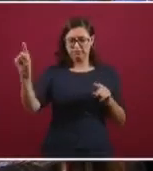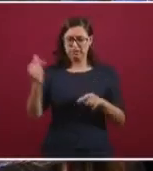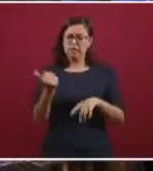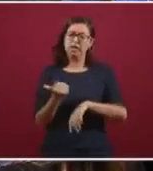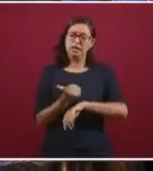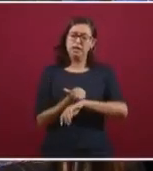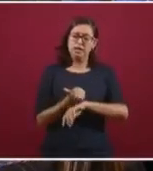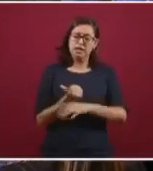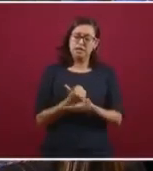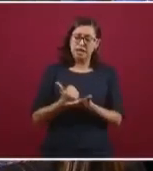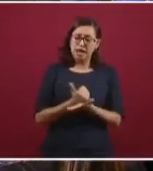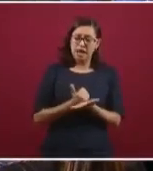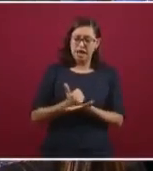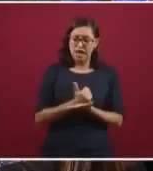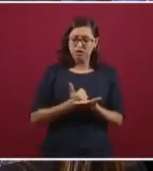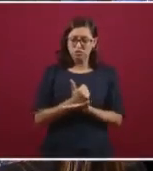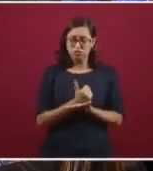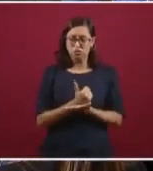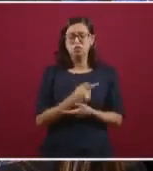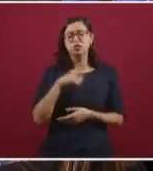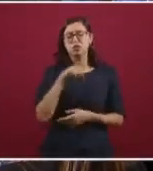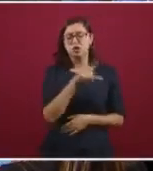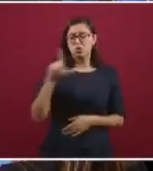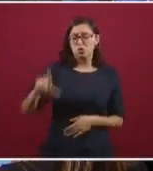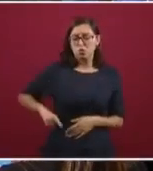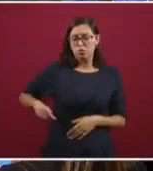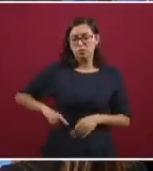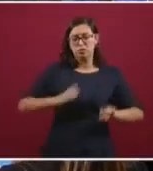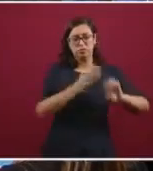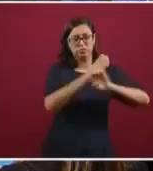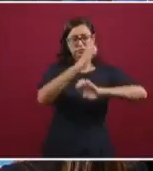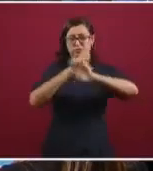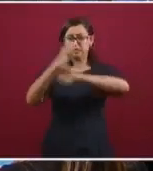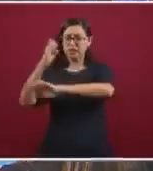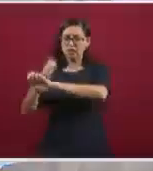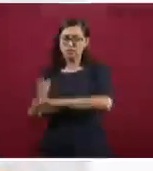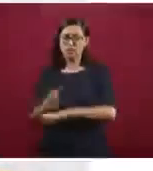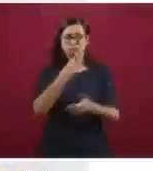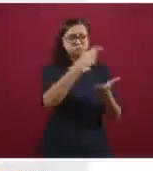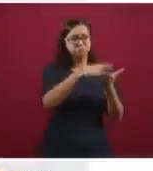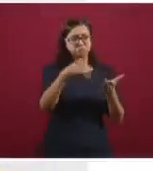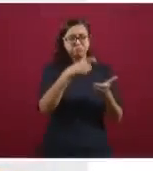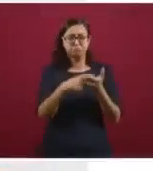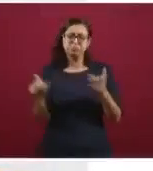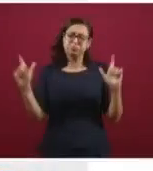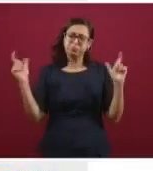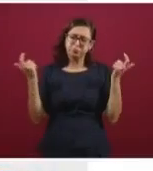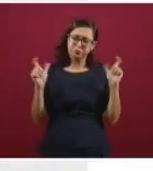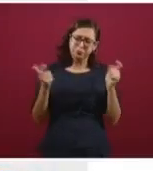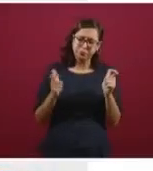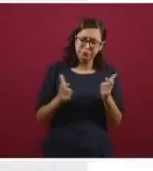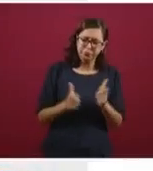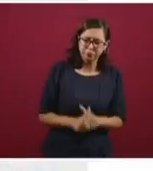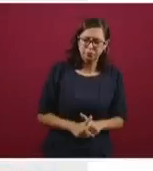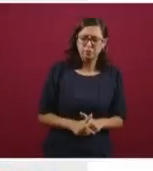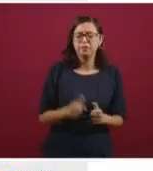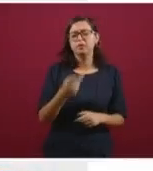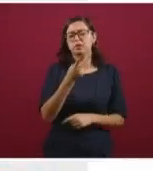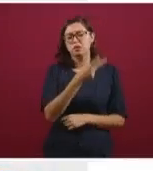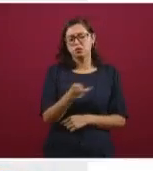gobiernos de los estados, cómo ha ido reduciendo. Los gobiernos de los estados en los 10 años han adquirido